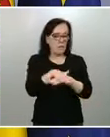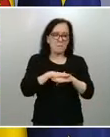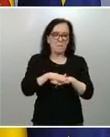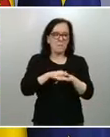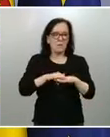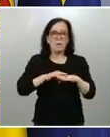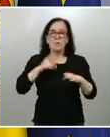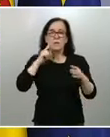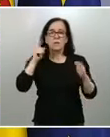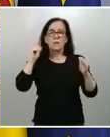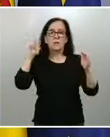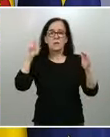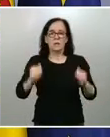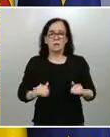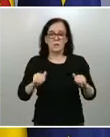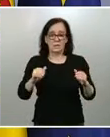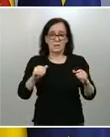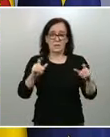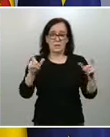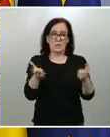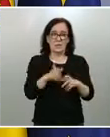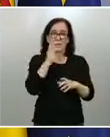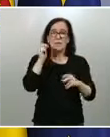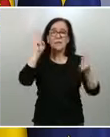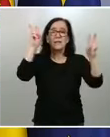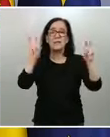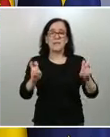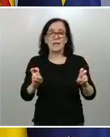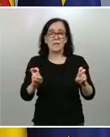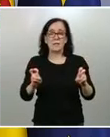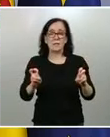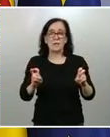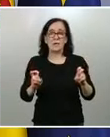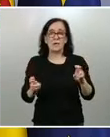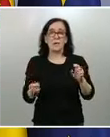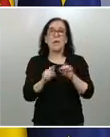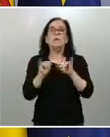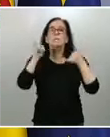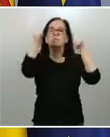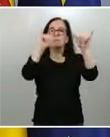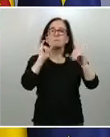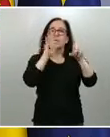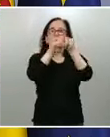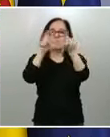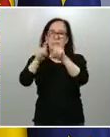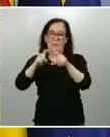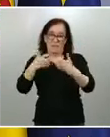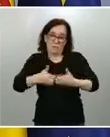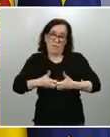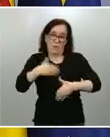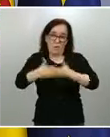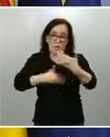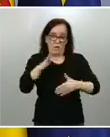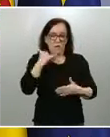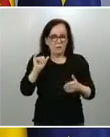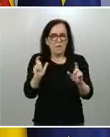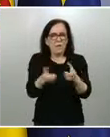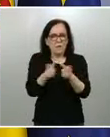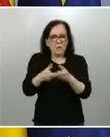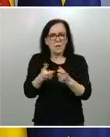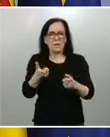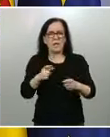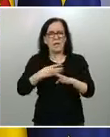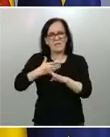estaríamos en un tema de conectividad en ese sentido hemos tenido varias reuniones a nivel europeo porque este es un